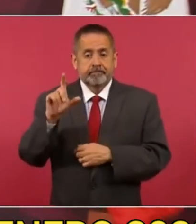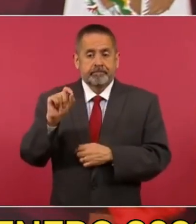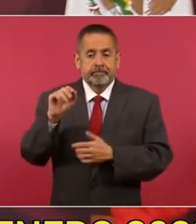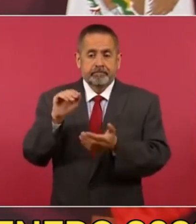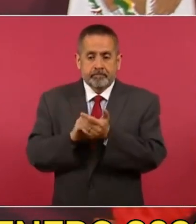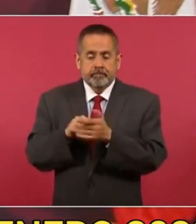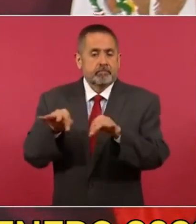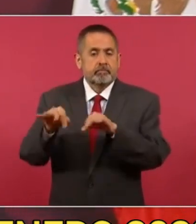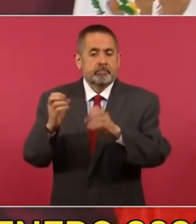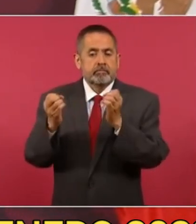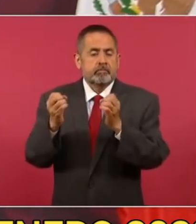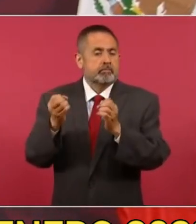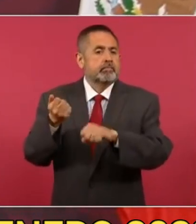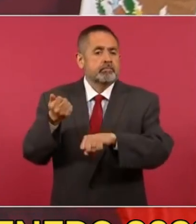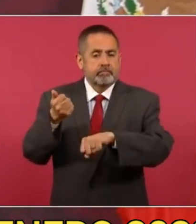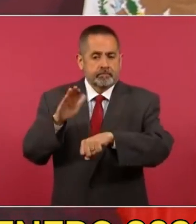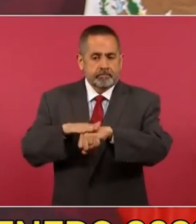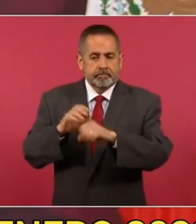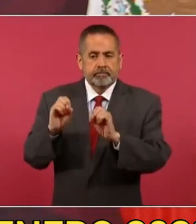eran operativos.